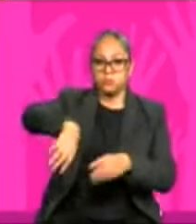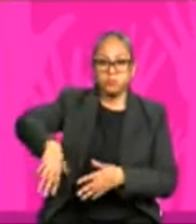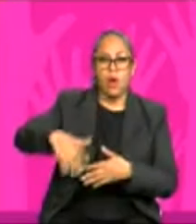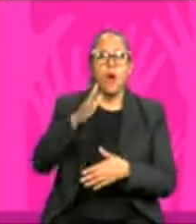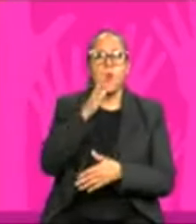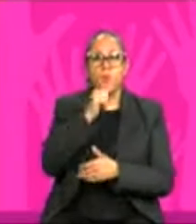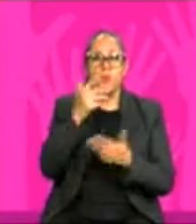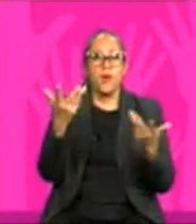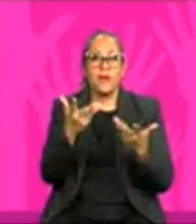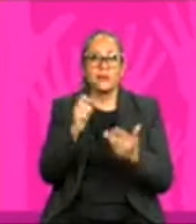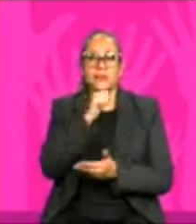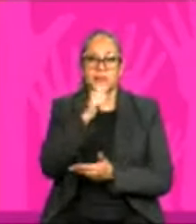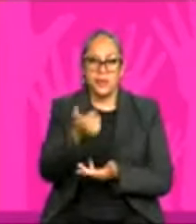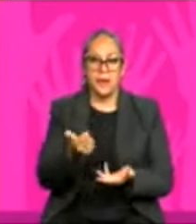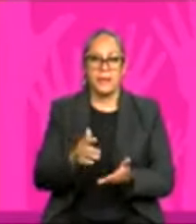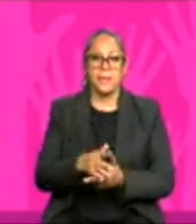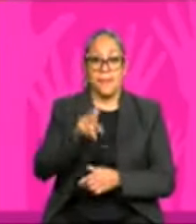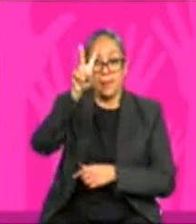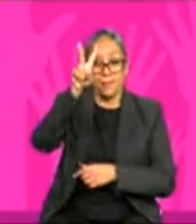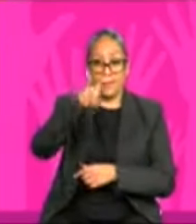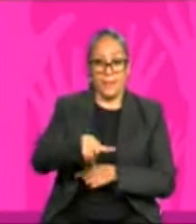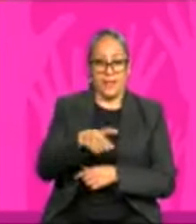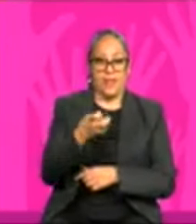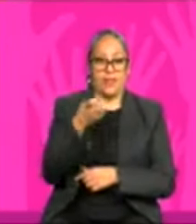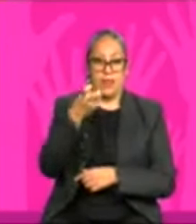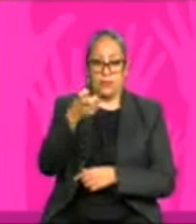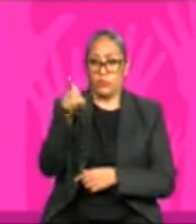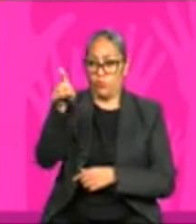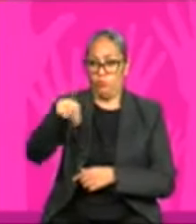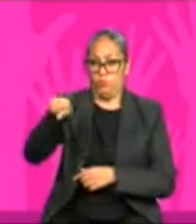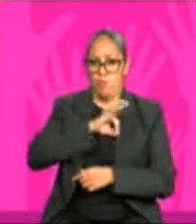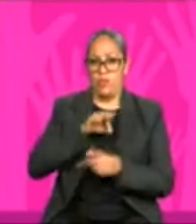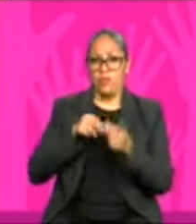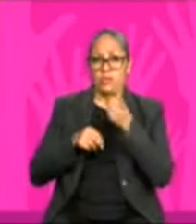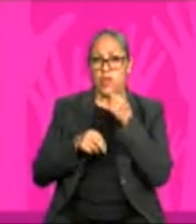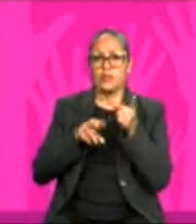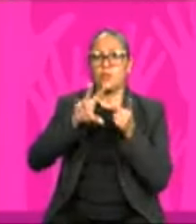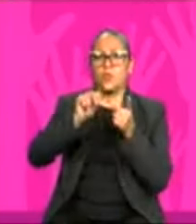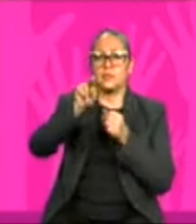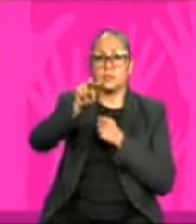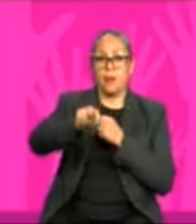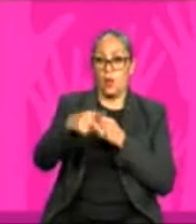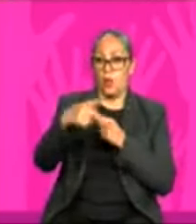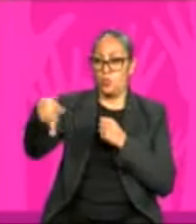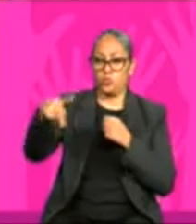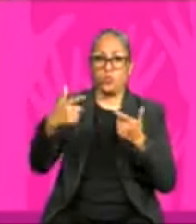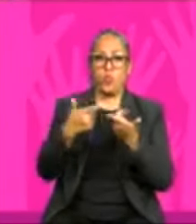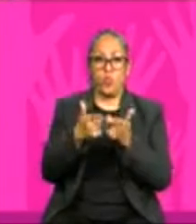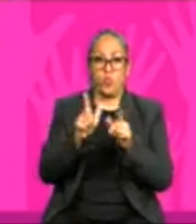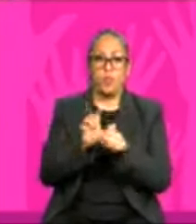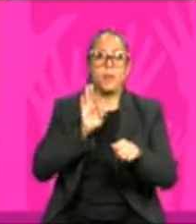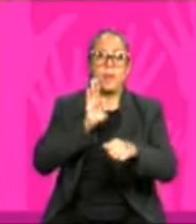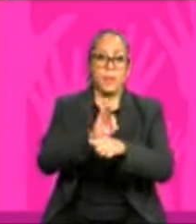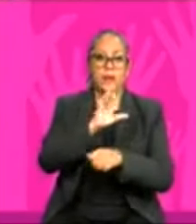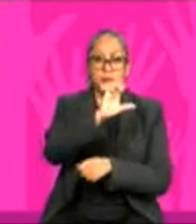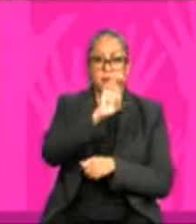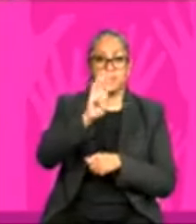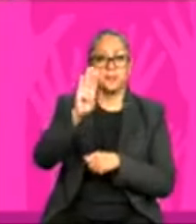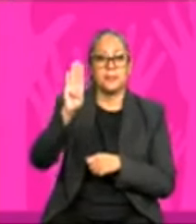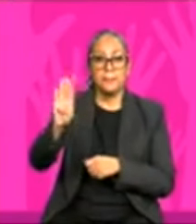e ignorancia? ¿De verdad puede negar ante las y los morelenses que su partido protege a Cuauhtémoc Blanco con